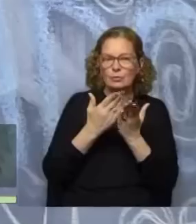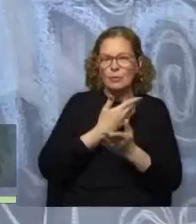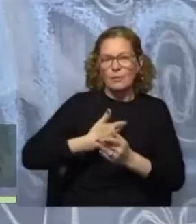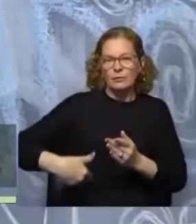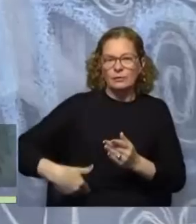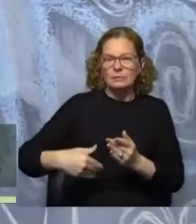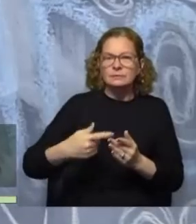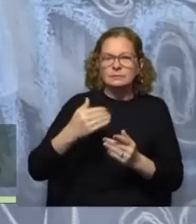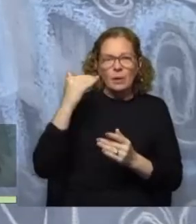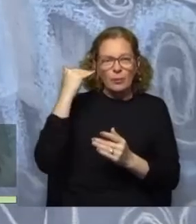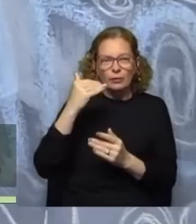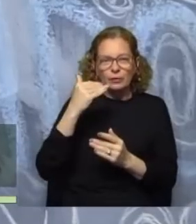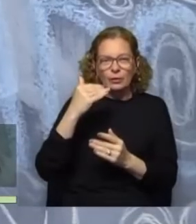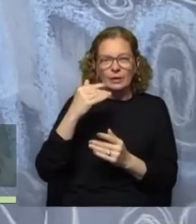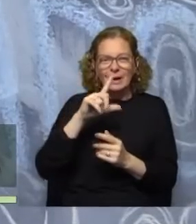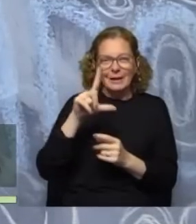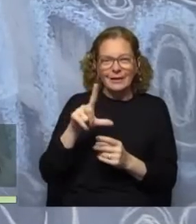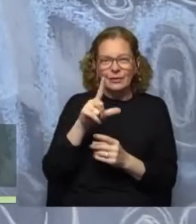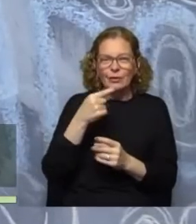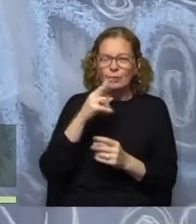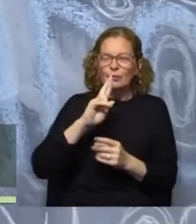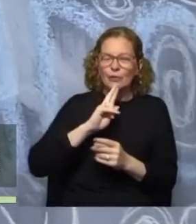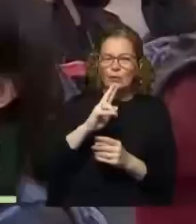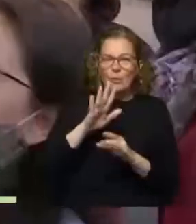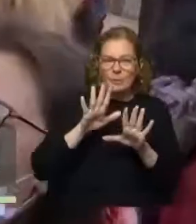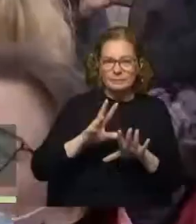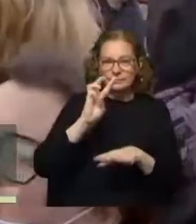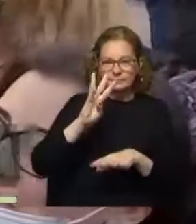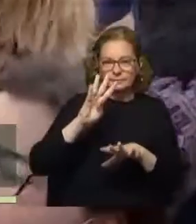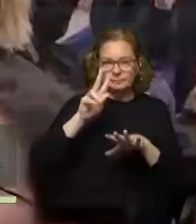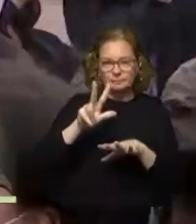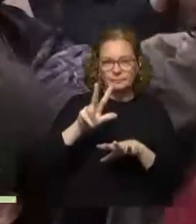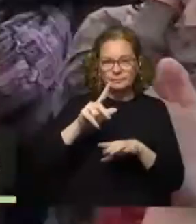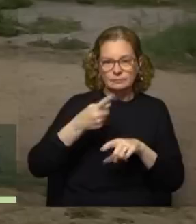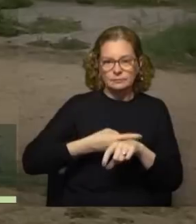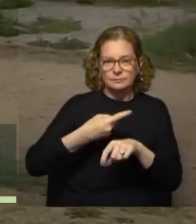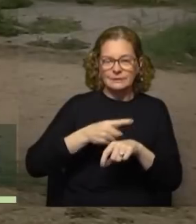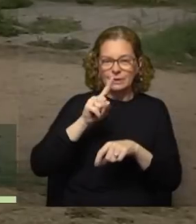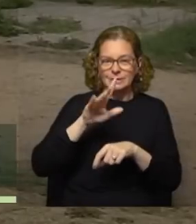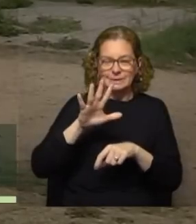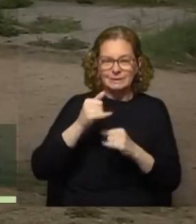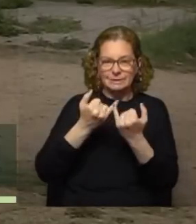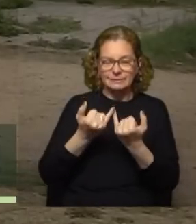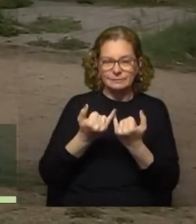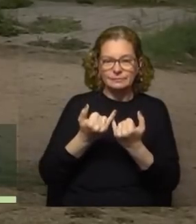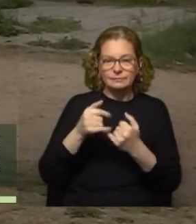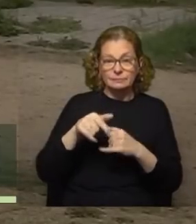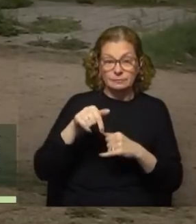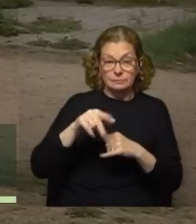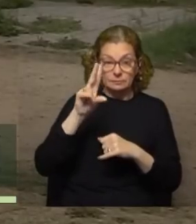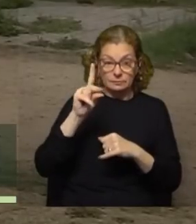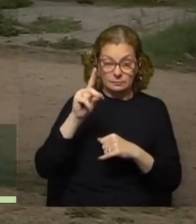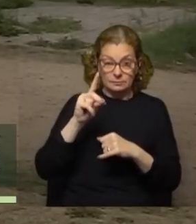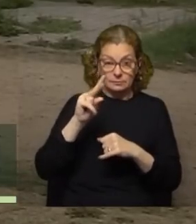federación Nacional de profesores de enseñanza secundaria resolvió un paro de 48 horas para la segunda quincena de octubre y en utu se lleva adelante hoy una